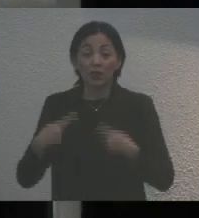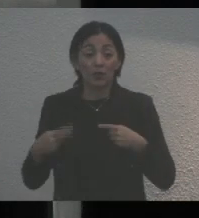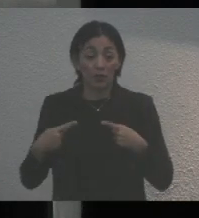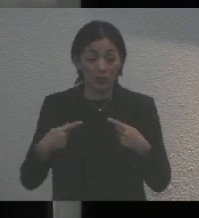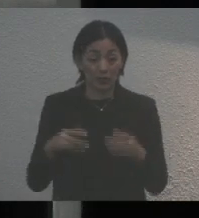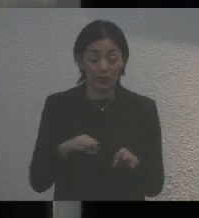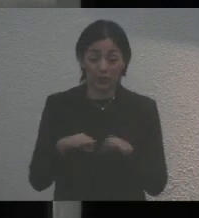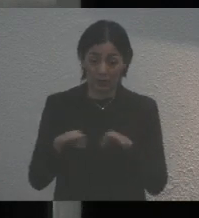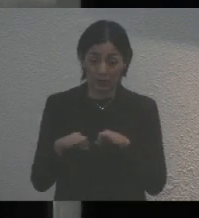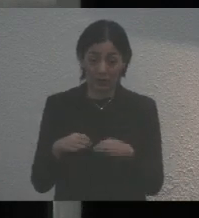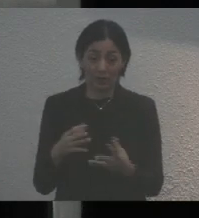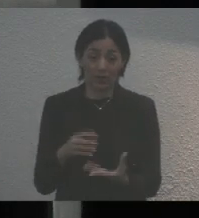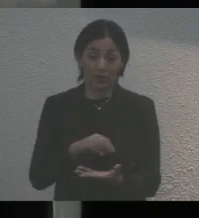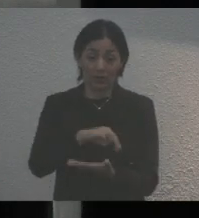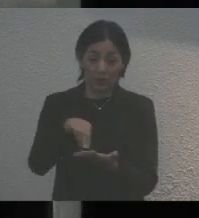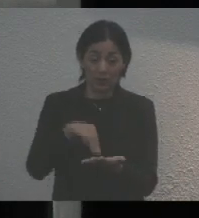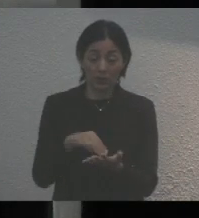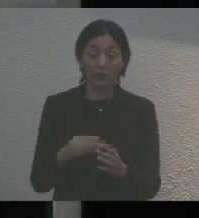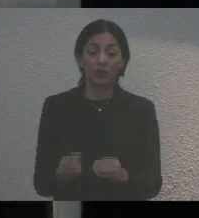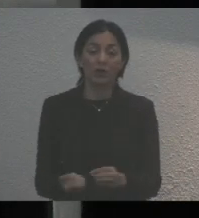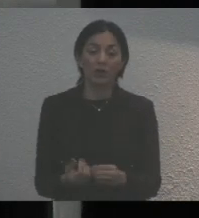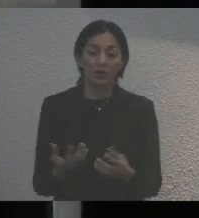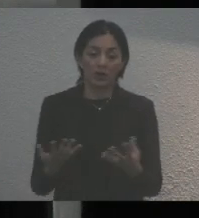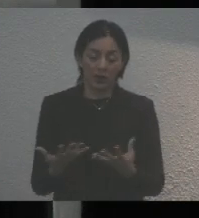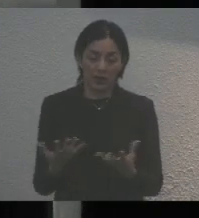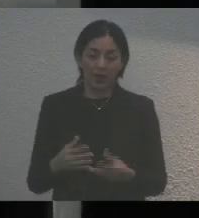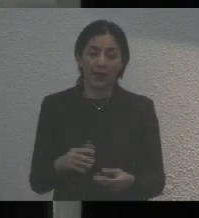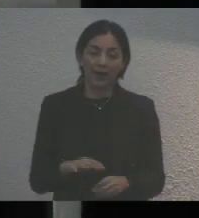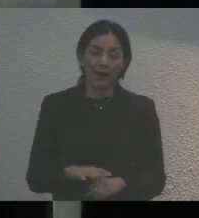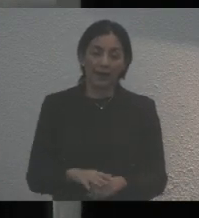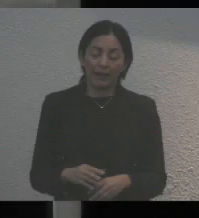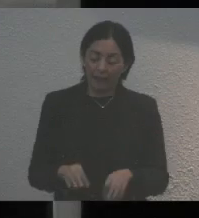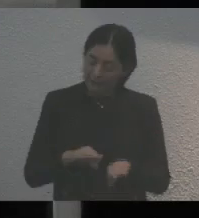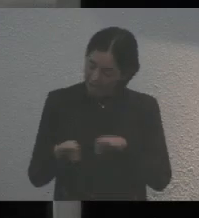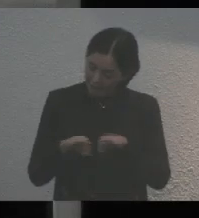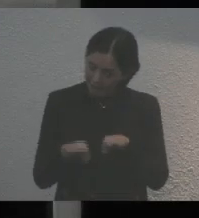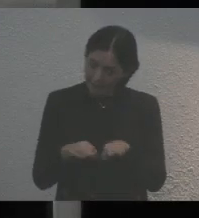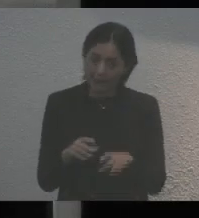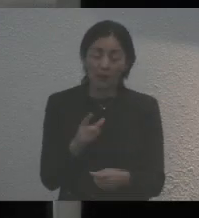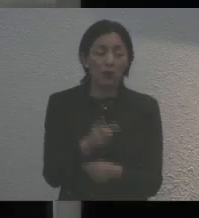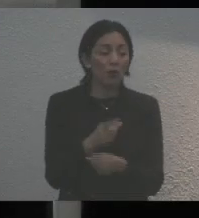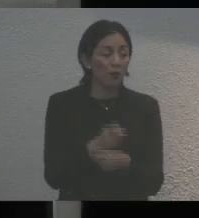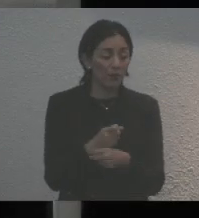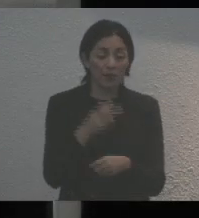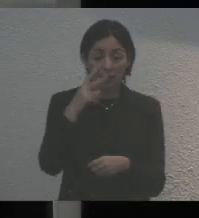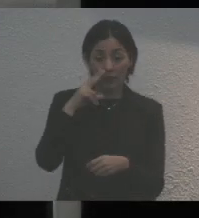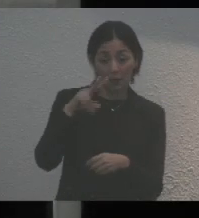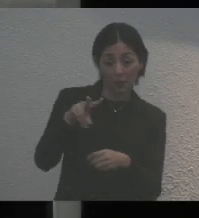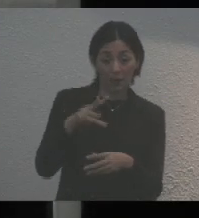trabajado en los tres municipios en los que he estado y que fueron los primeros en ver en mí la